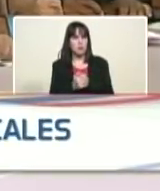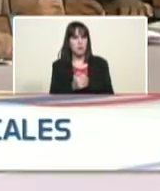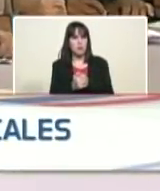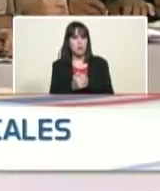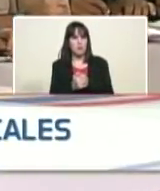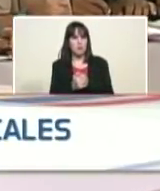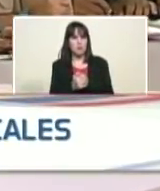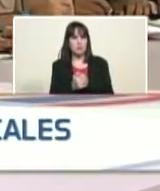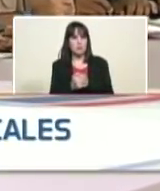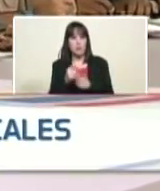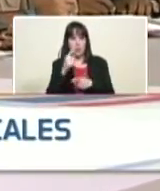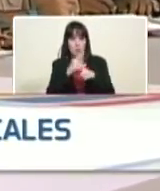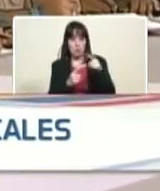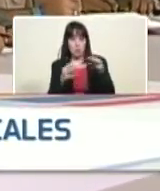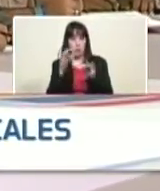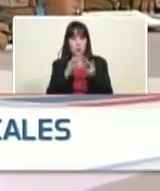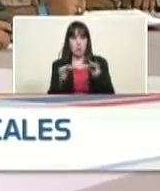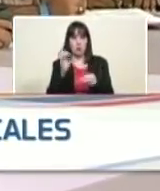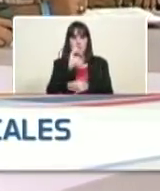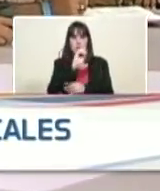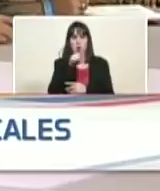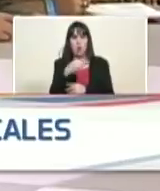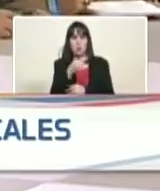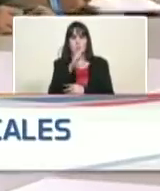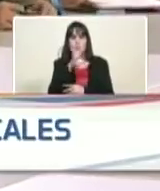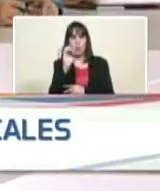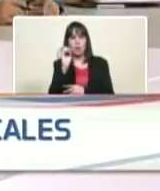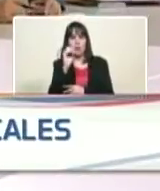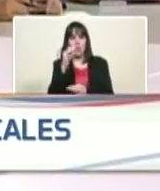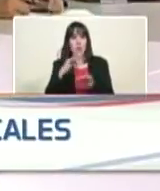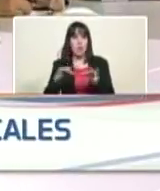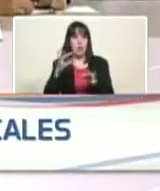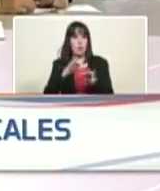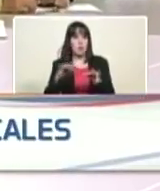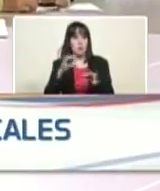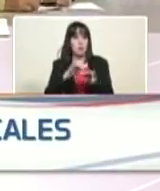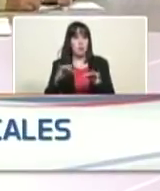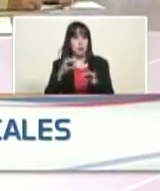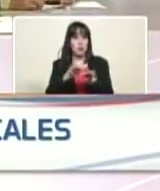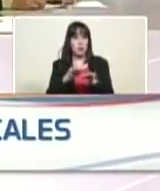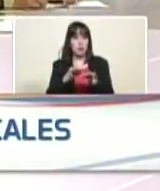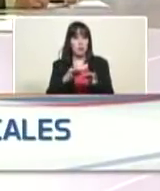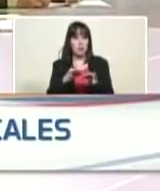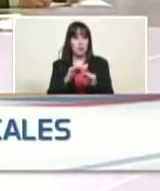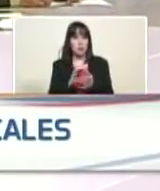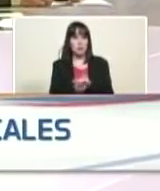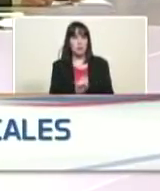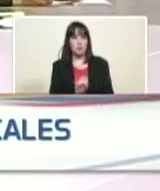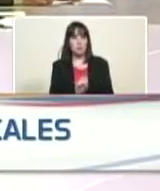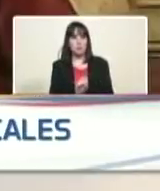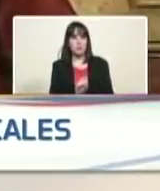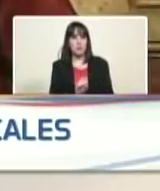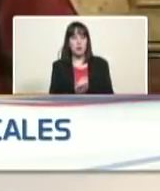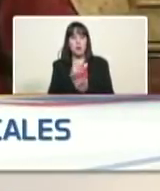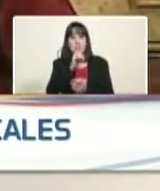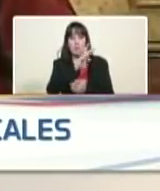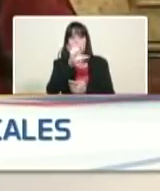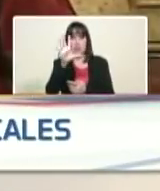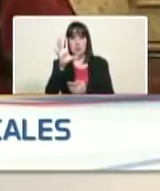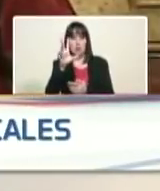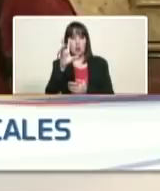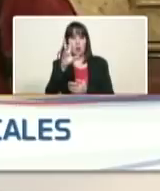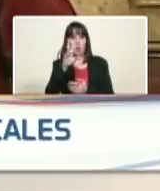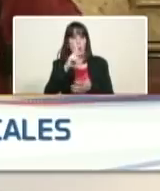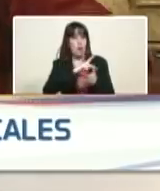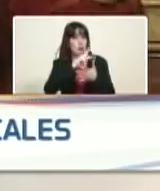Es medio Petro, ¿verdad? 0.50 de Petro. La lista nos da 0.31 Petro. Y ahí están los 25 productos